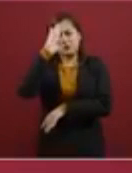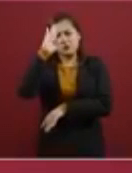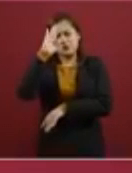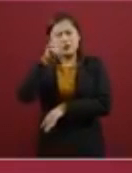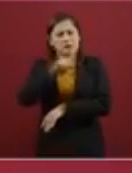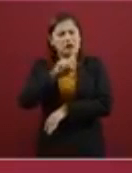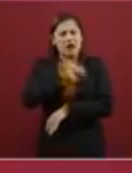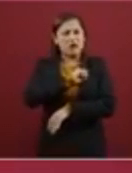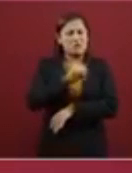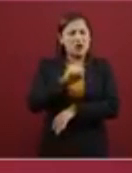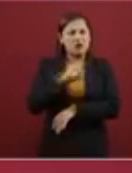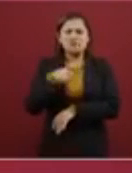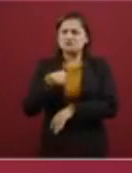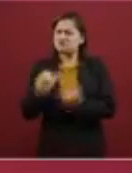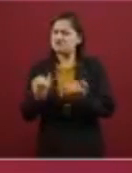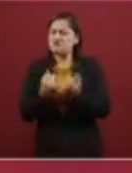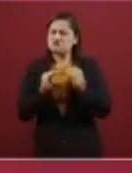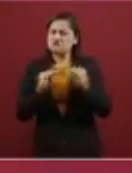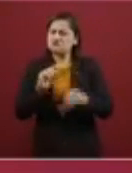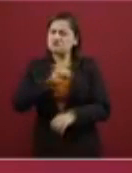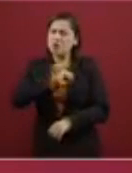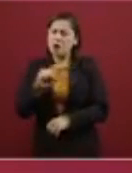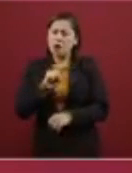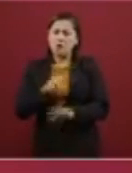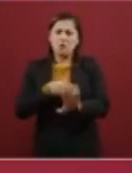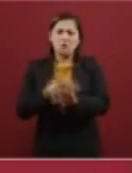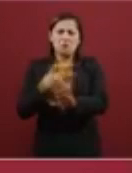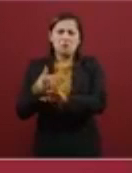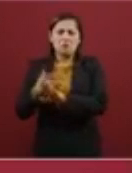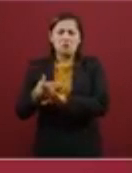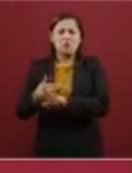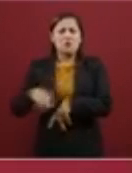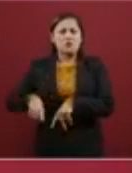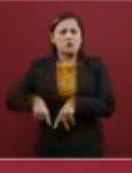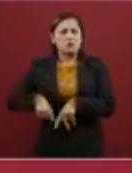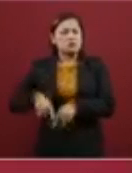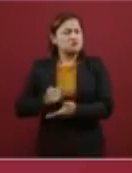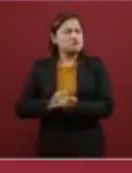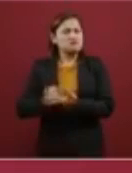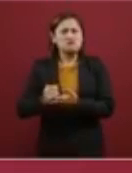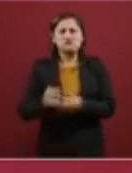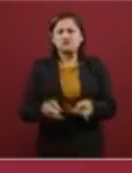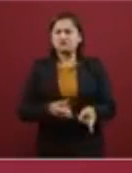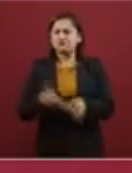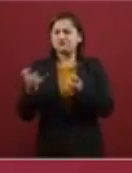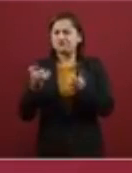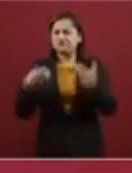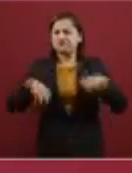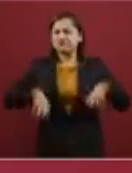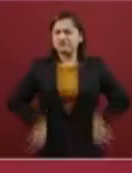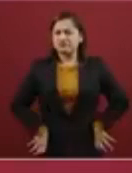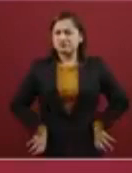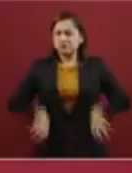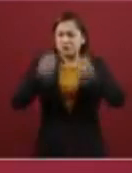Los gobiernos estaban dedicados a saquear, a robar, y no representaban